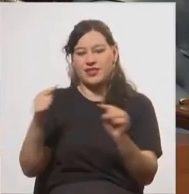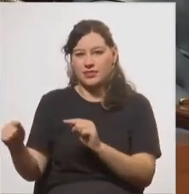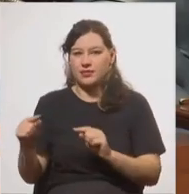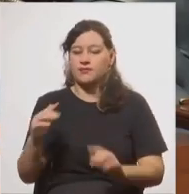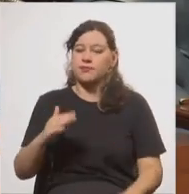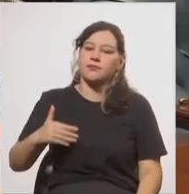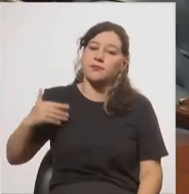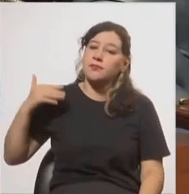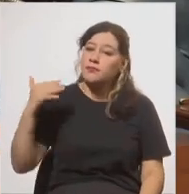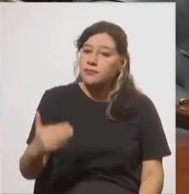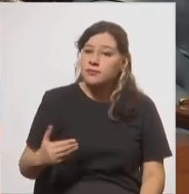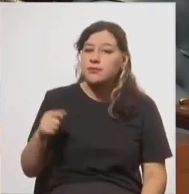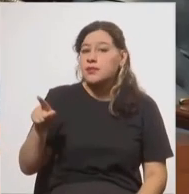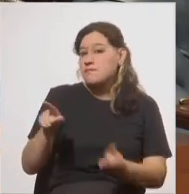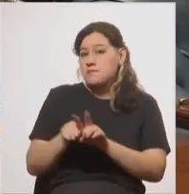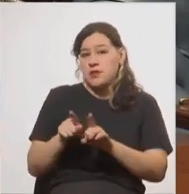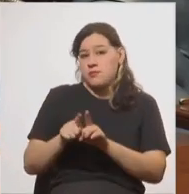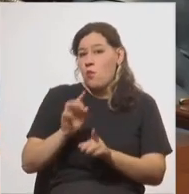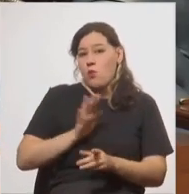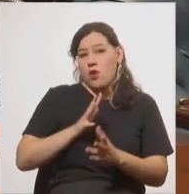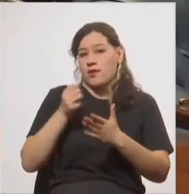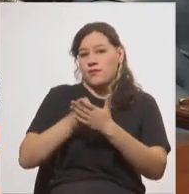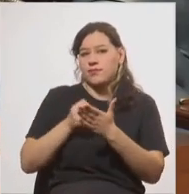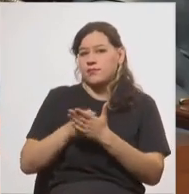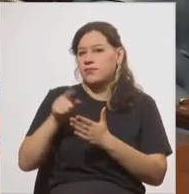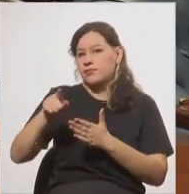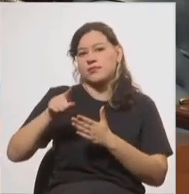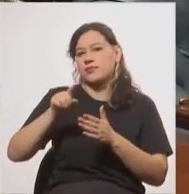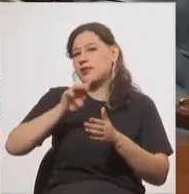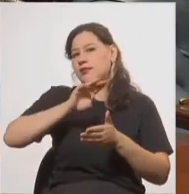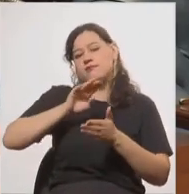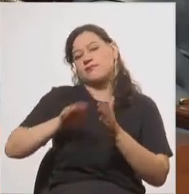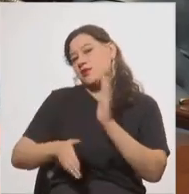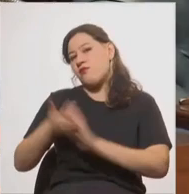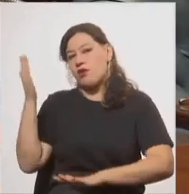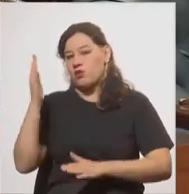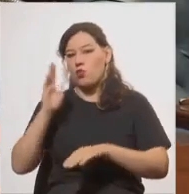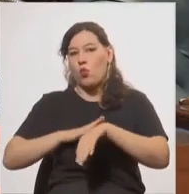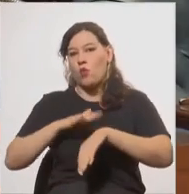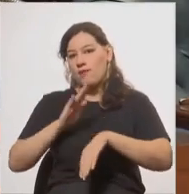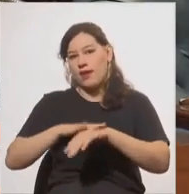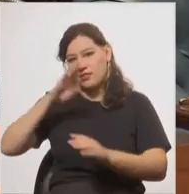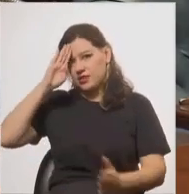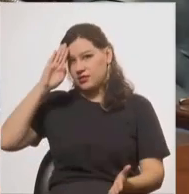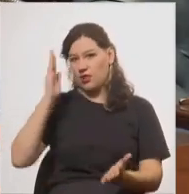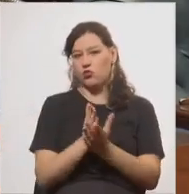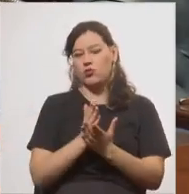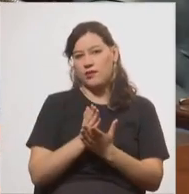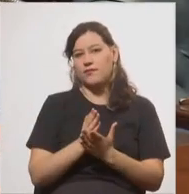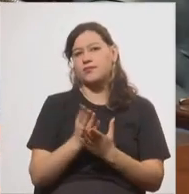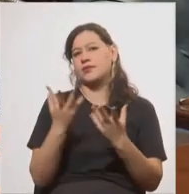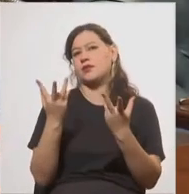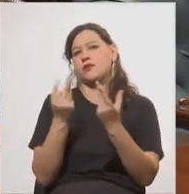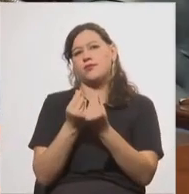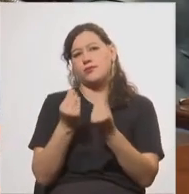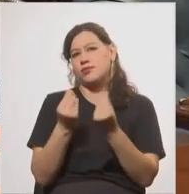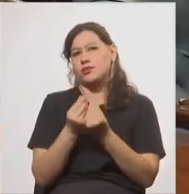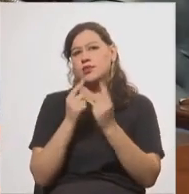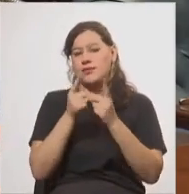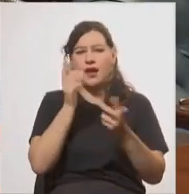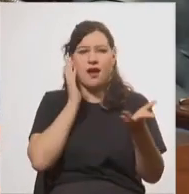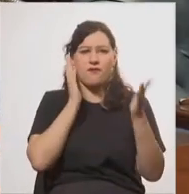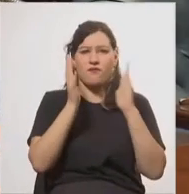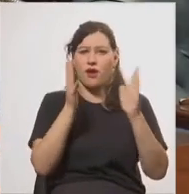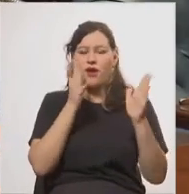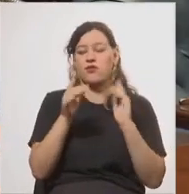como tantas otras militantes políticas, fue destituida por la dictadura. También, como otros tantos abogados,